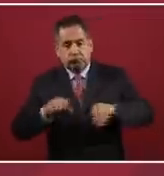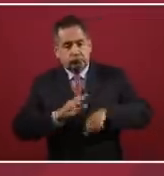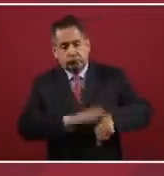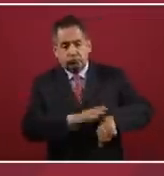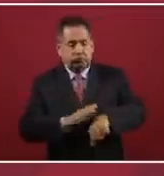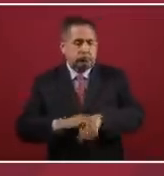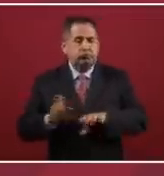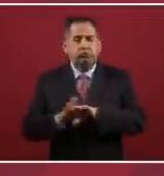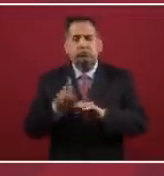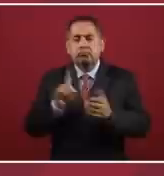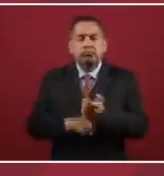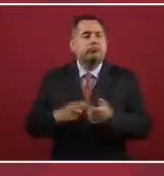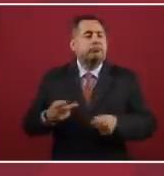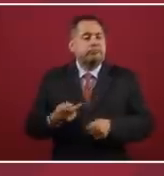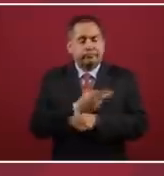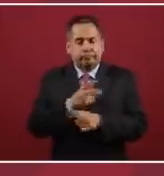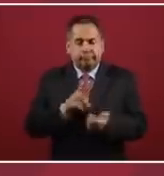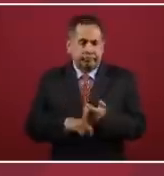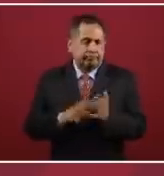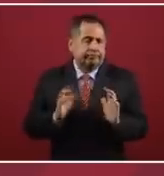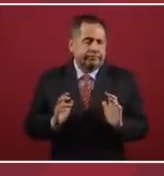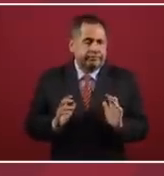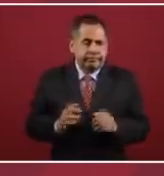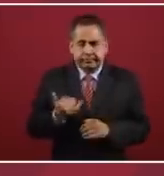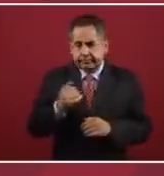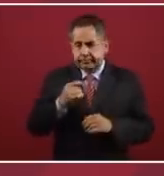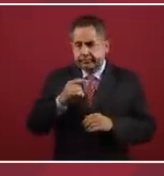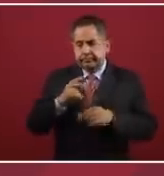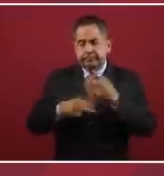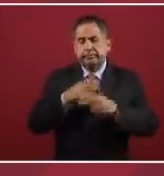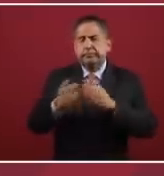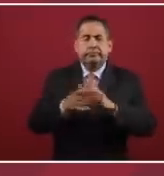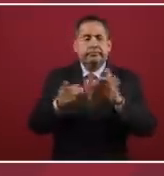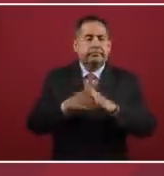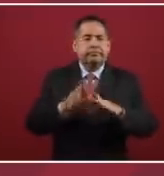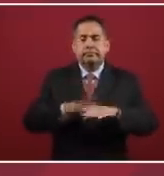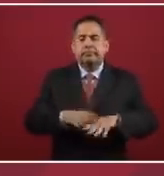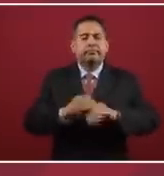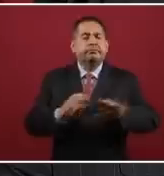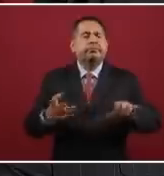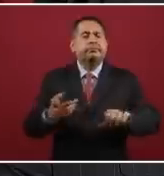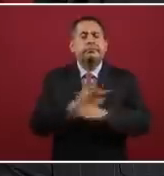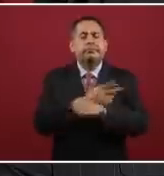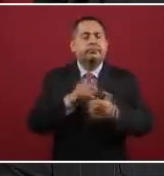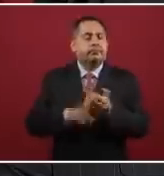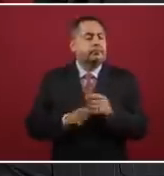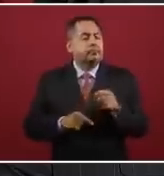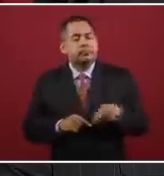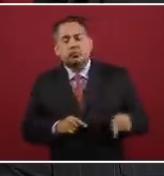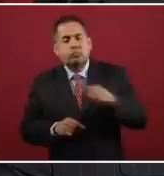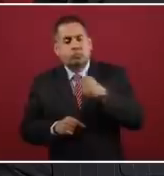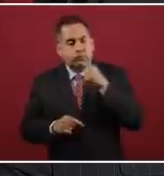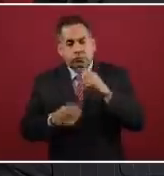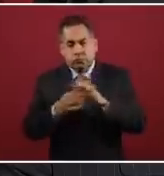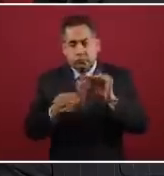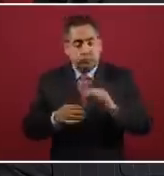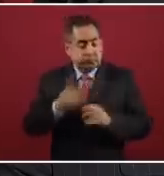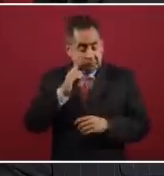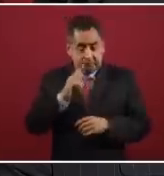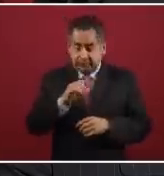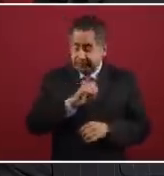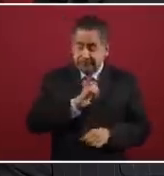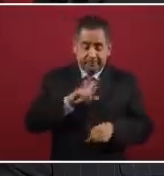de la República de lo ya presentado y realizaremos las investigaciones como lo que usted está señalando. De hecho, el operativo